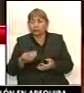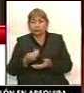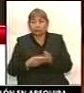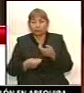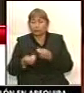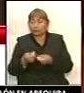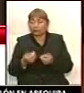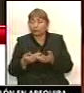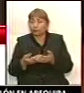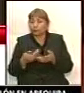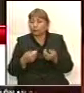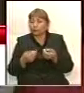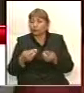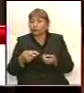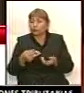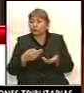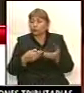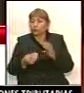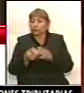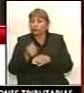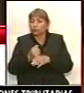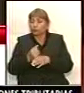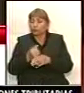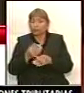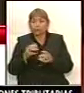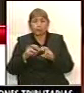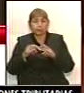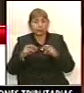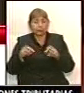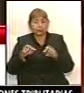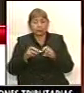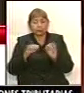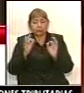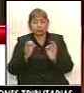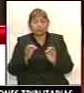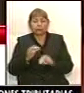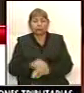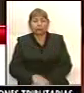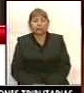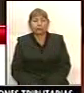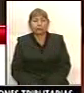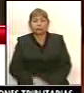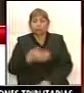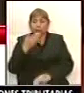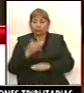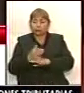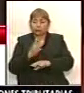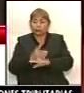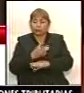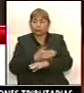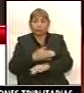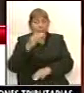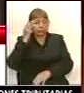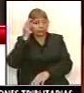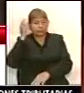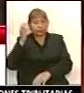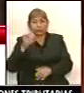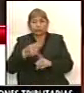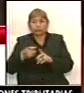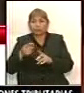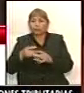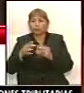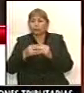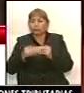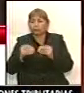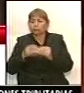los caficultores, dándole un programa preferencial para mejorar su capacidad, su diversificación